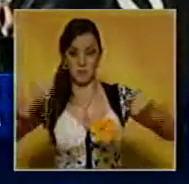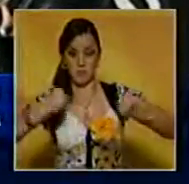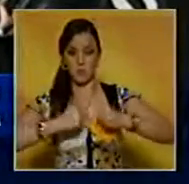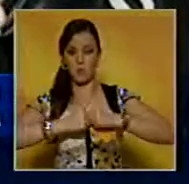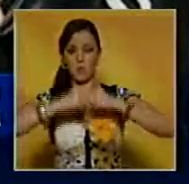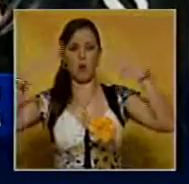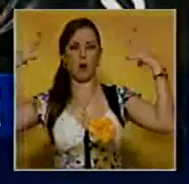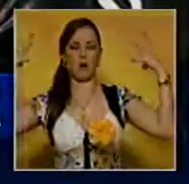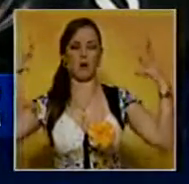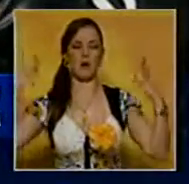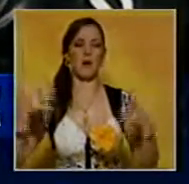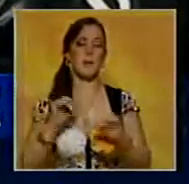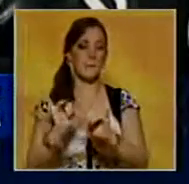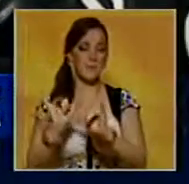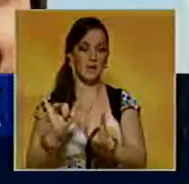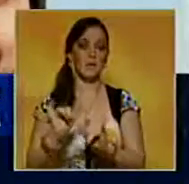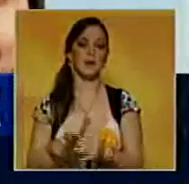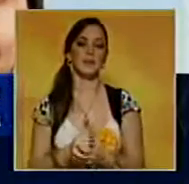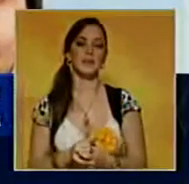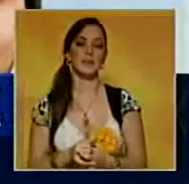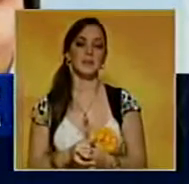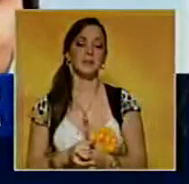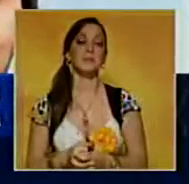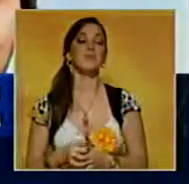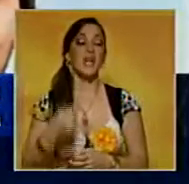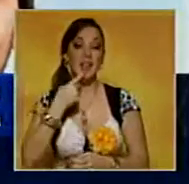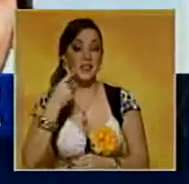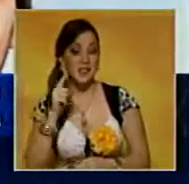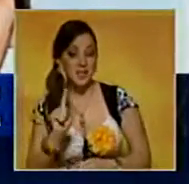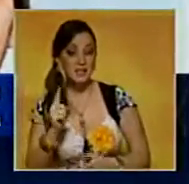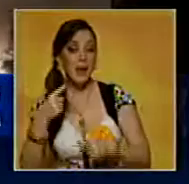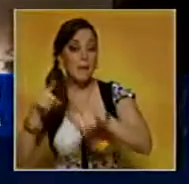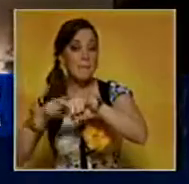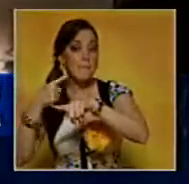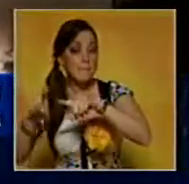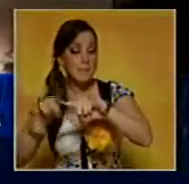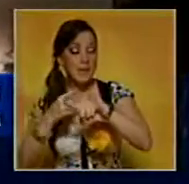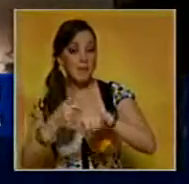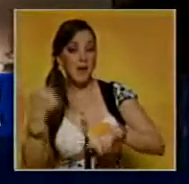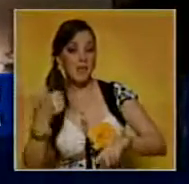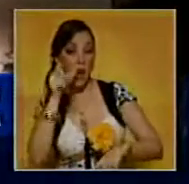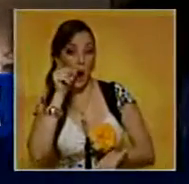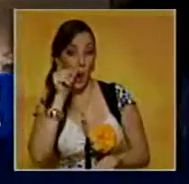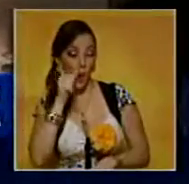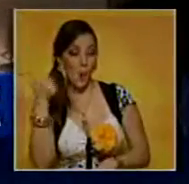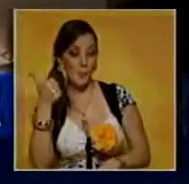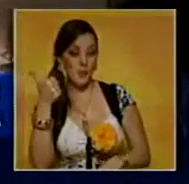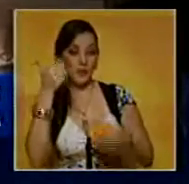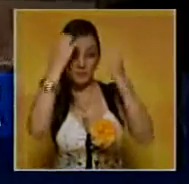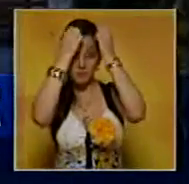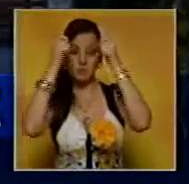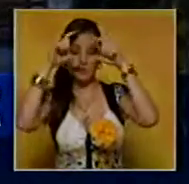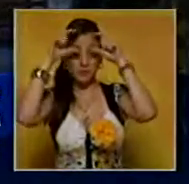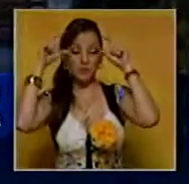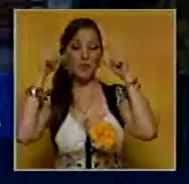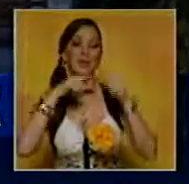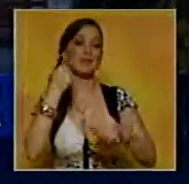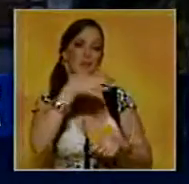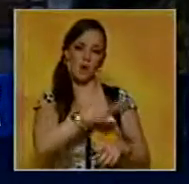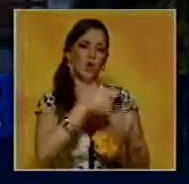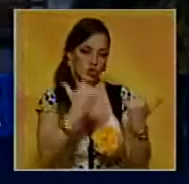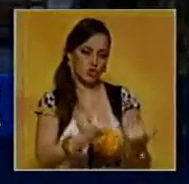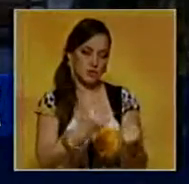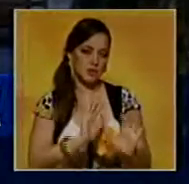en el suburbio parisino de saint denis quien presuntamente sería prima del abatido abdelhamid a beit autor